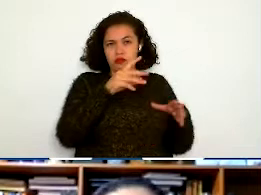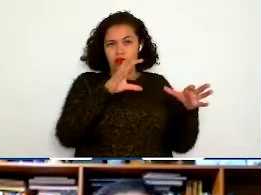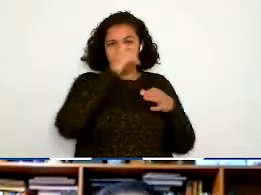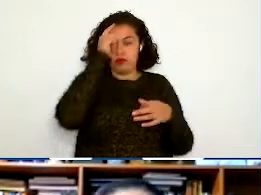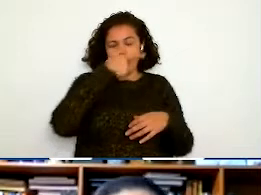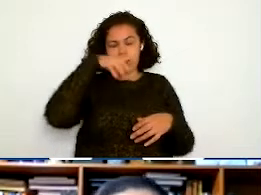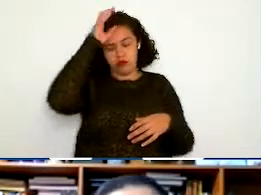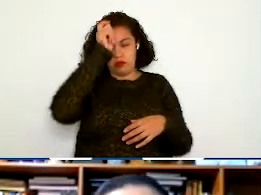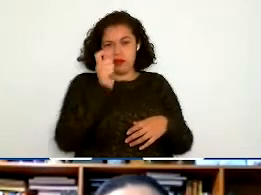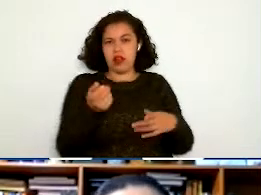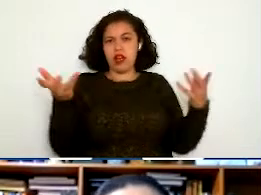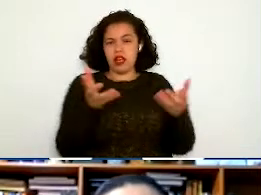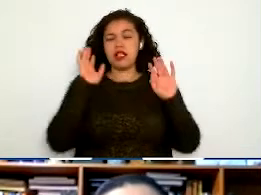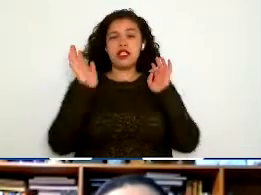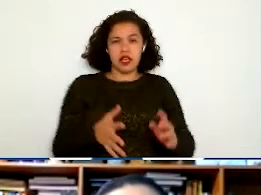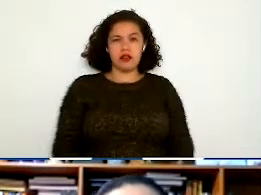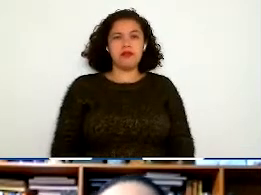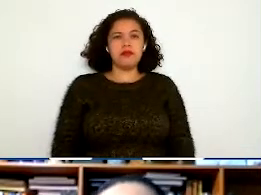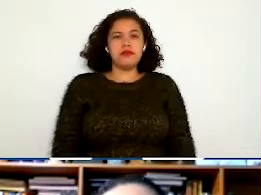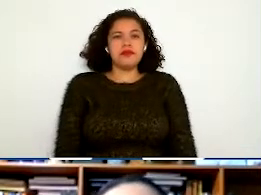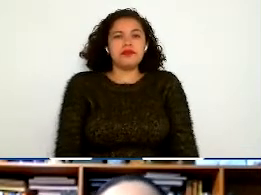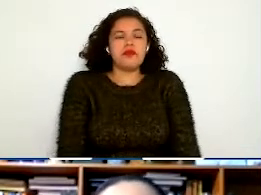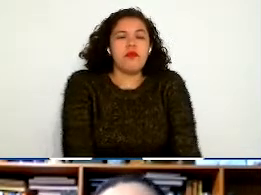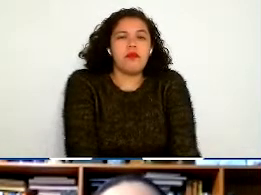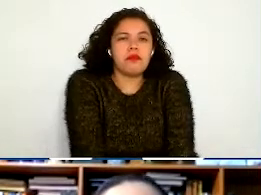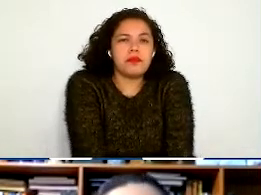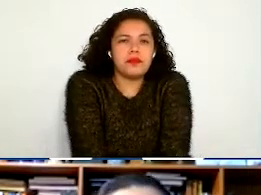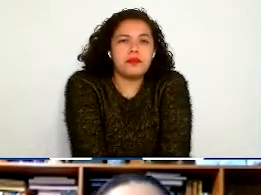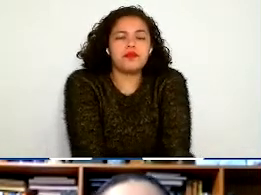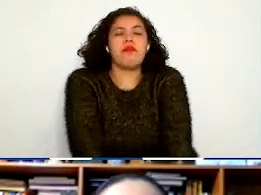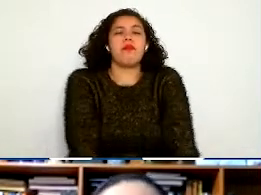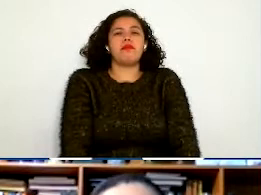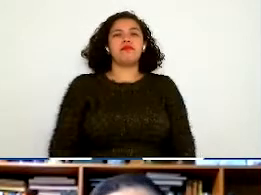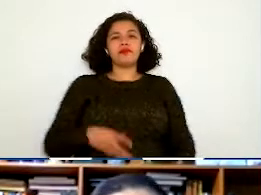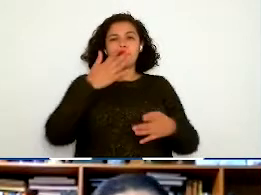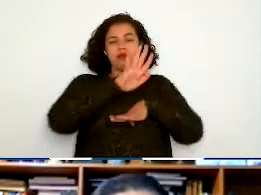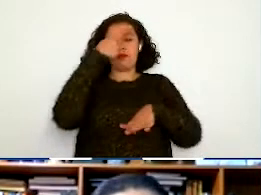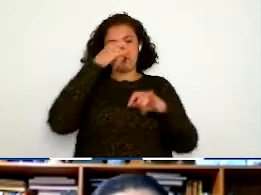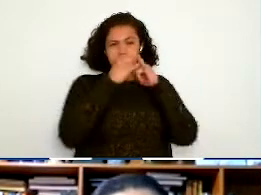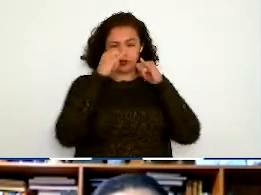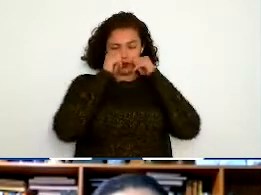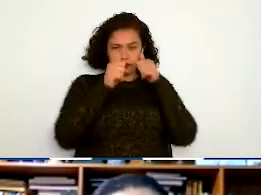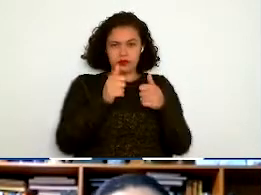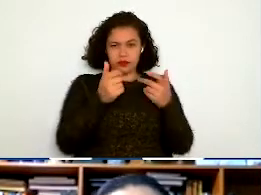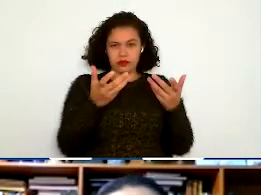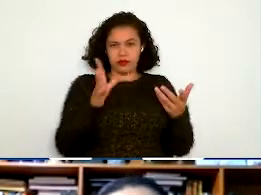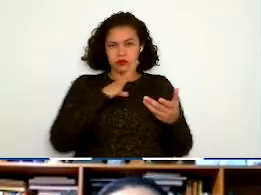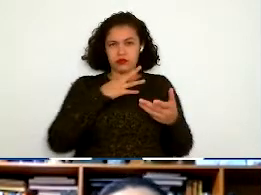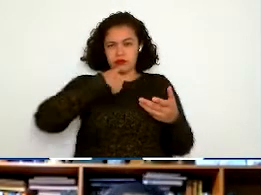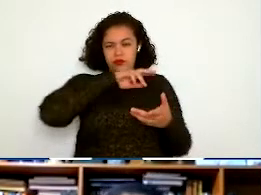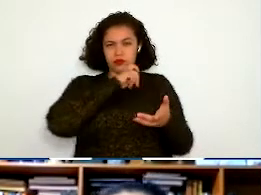que ya realizó esa persona sobre la atención que dentro de la institución le otorgamos.